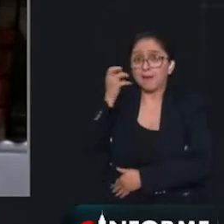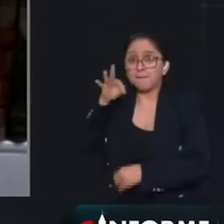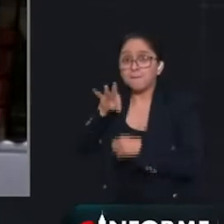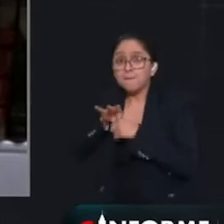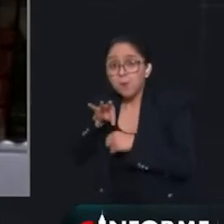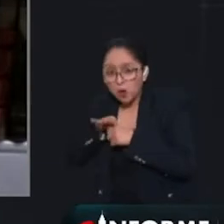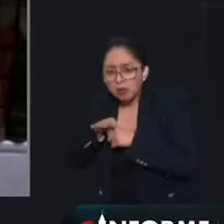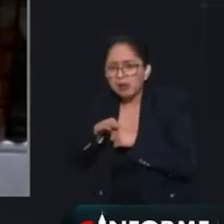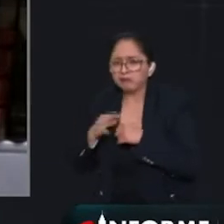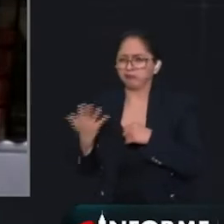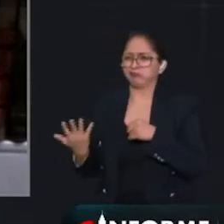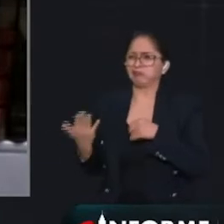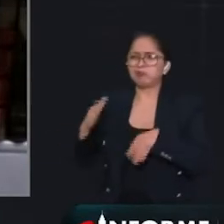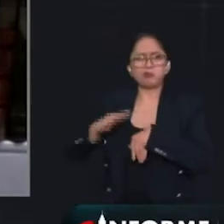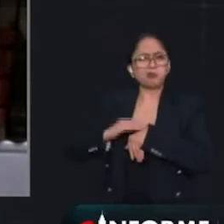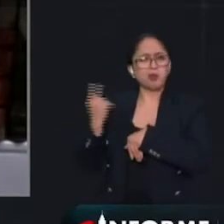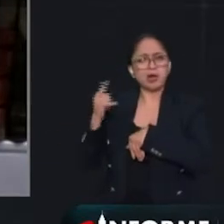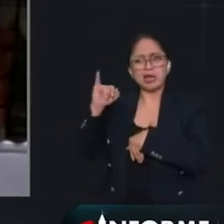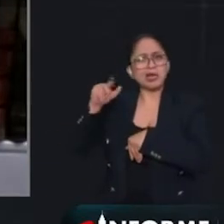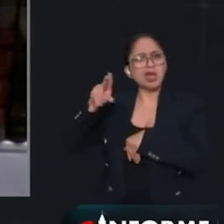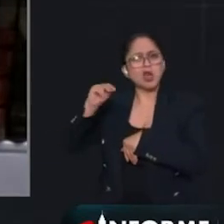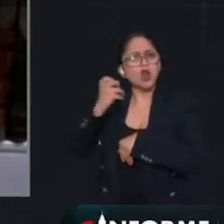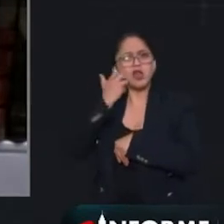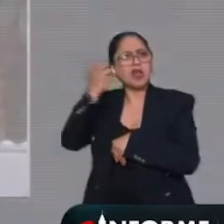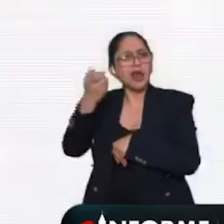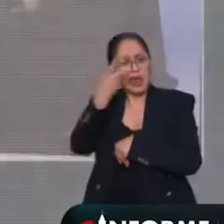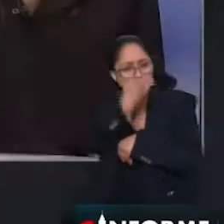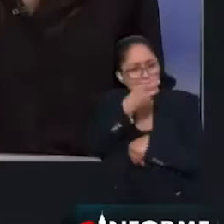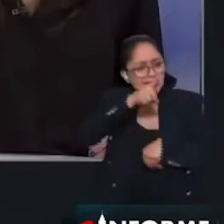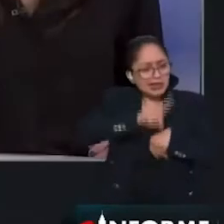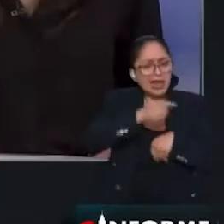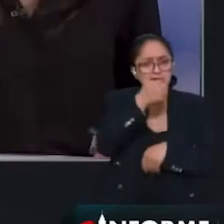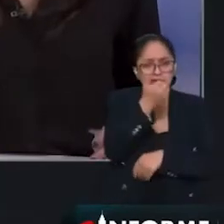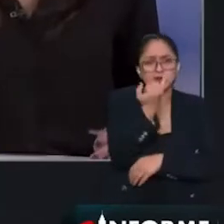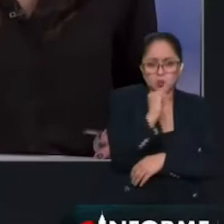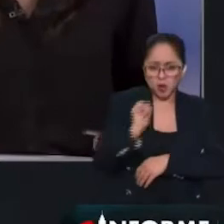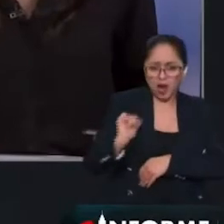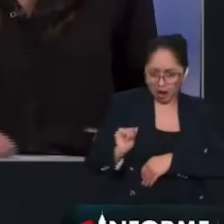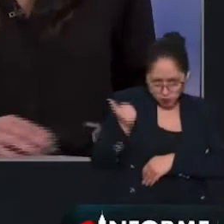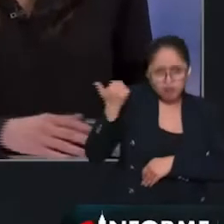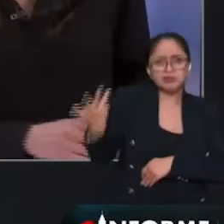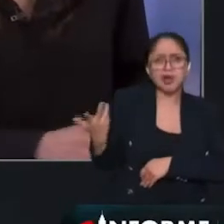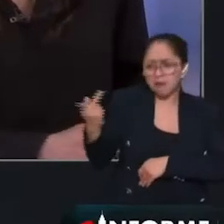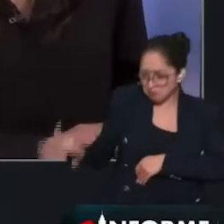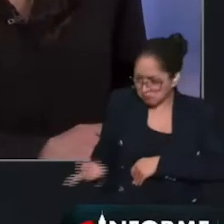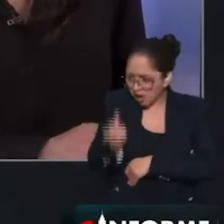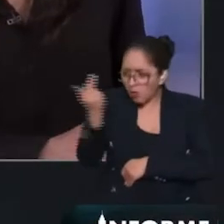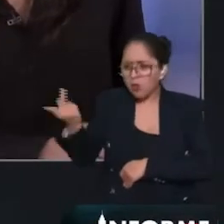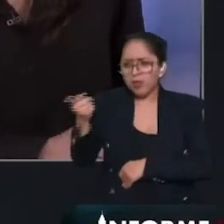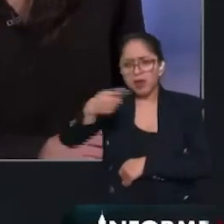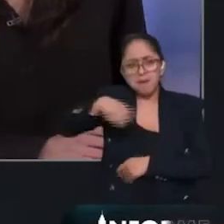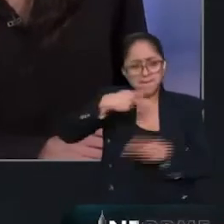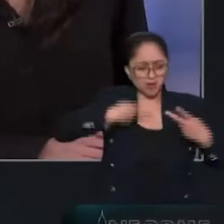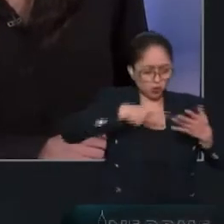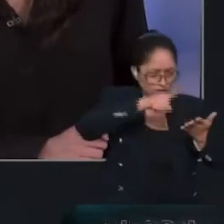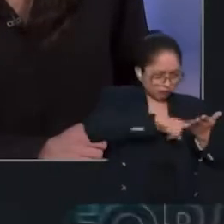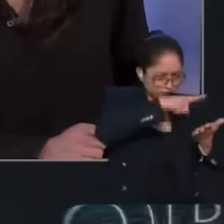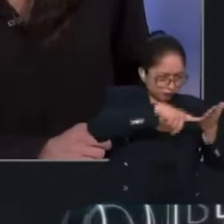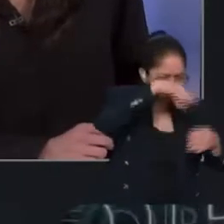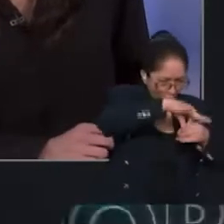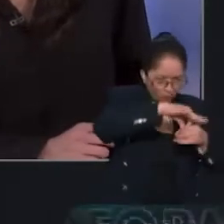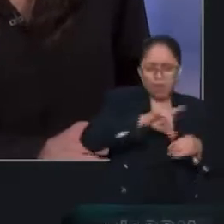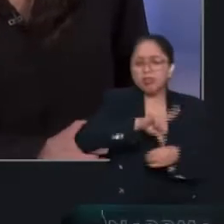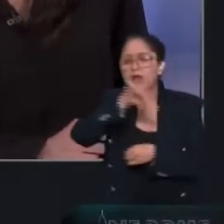quisiera revisar las razones por las que no lo hicieron, entonces esta consulta cuesta extra, ¿no? Y además esto le permite al